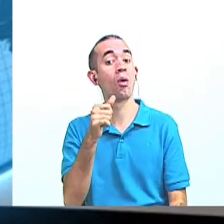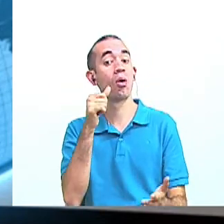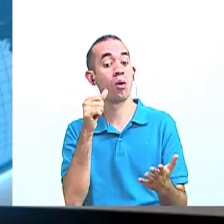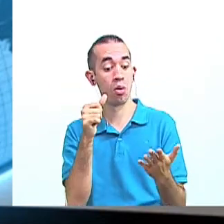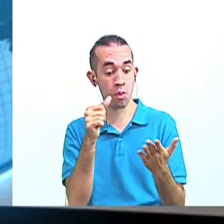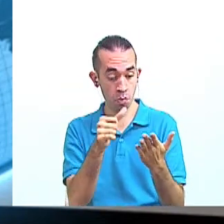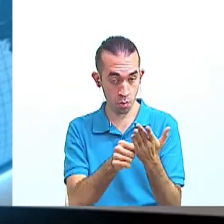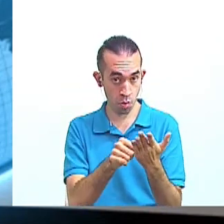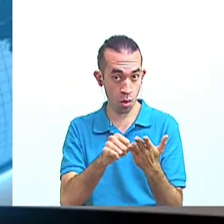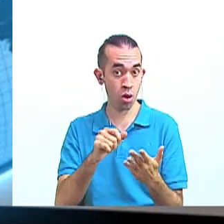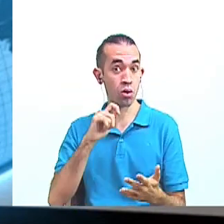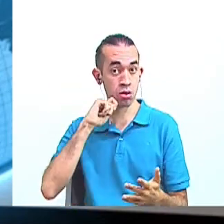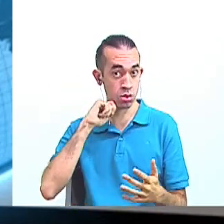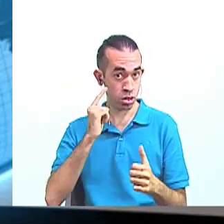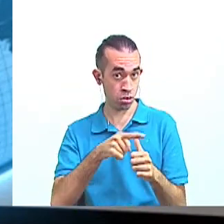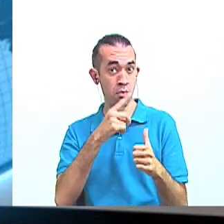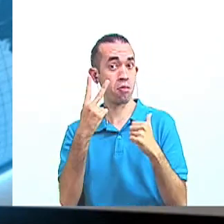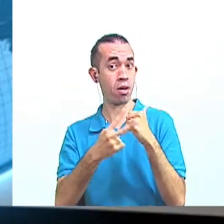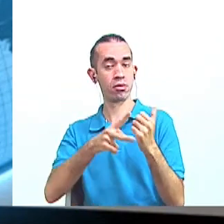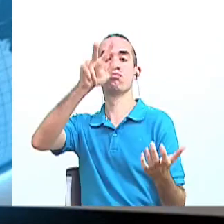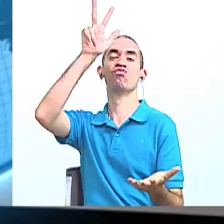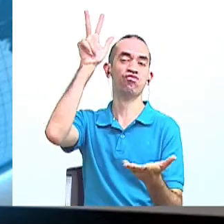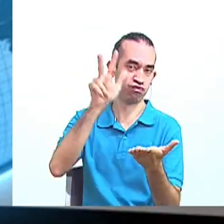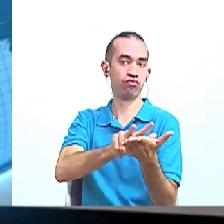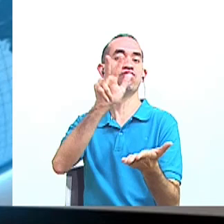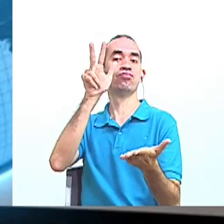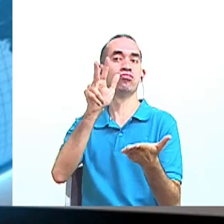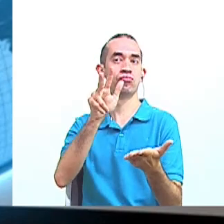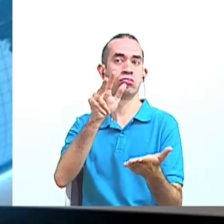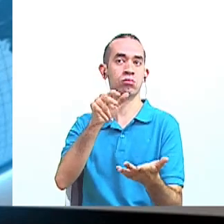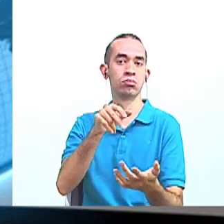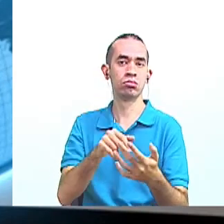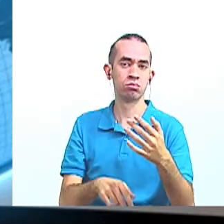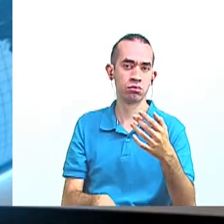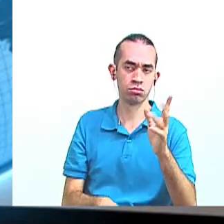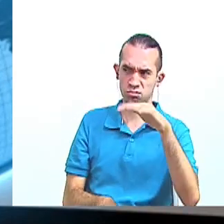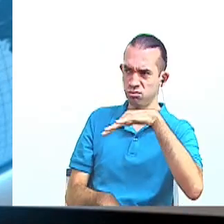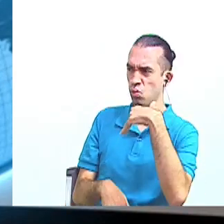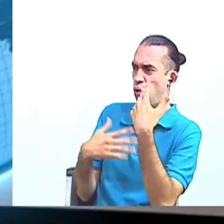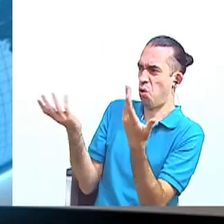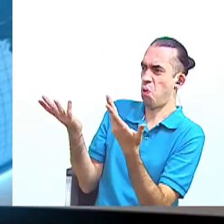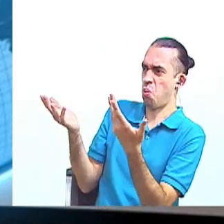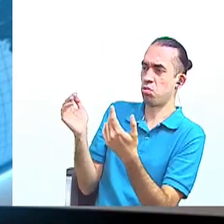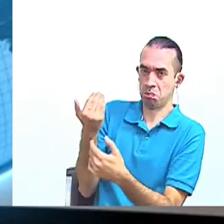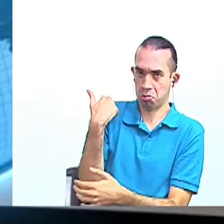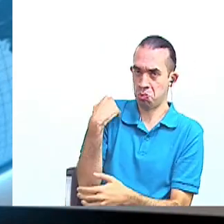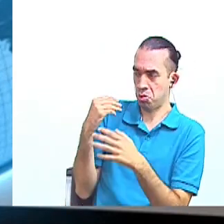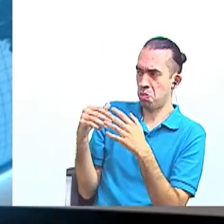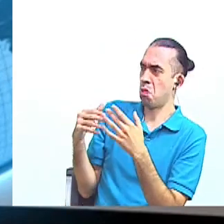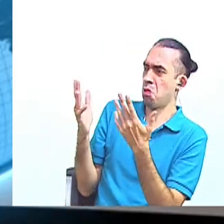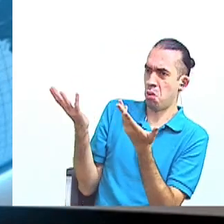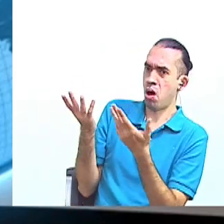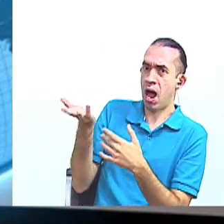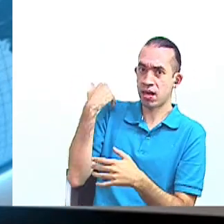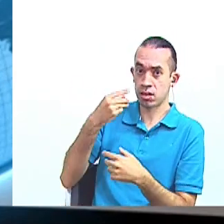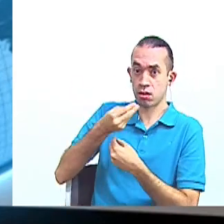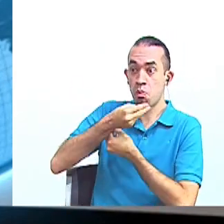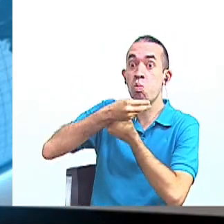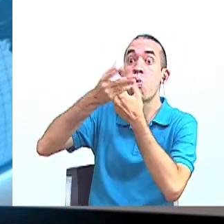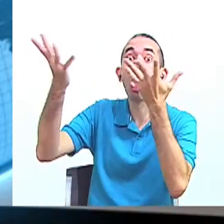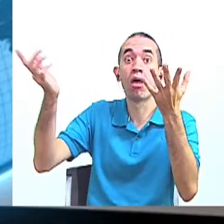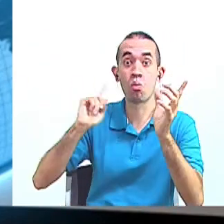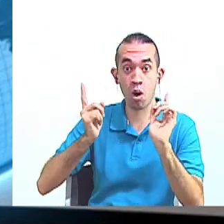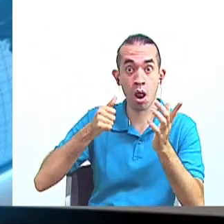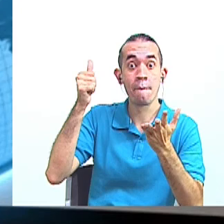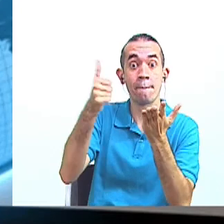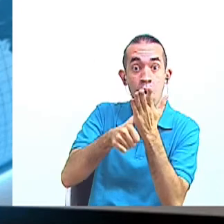por primera vez el voto secreto. Y ustedes me dicen en casita, pero profe, ¿cómo? Antes había que decirle a la gente por quién